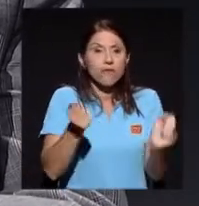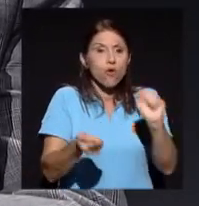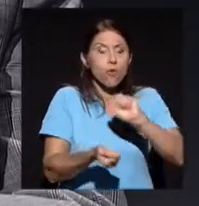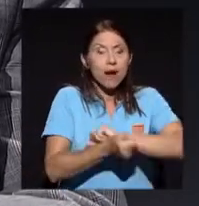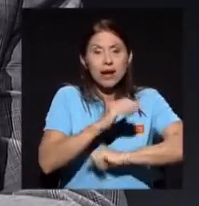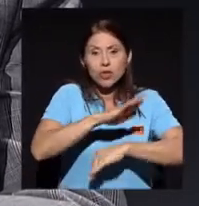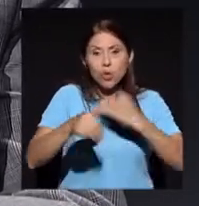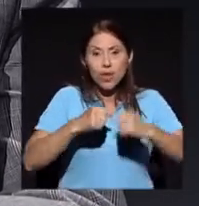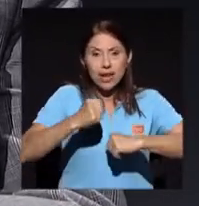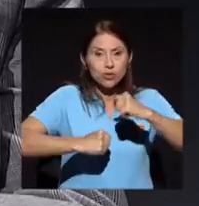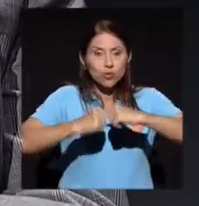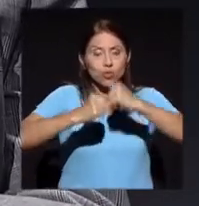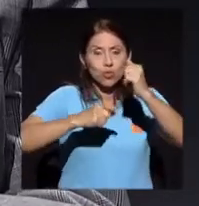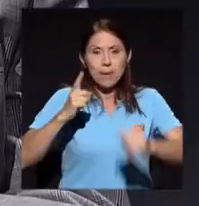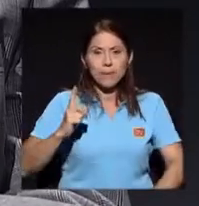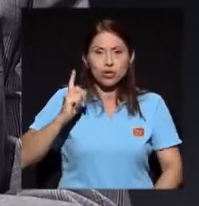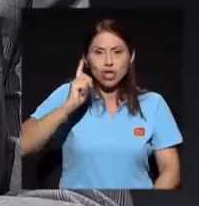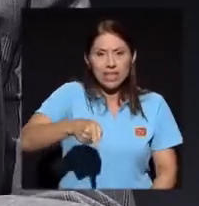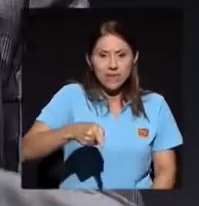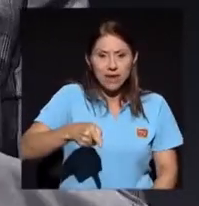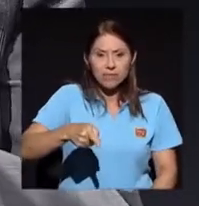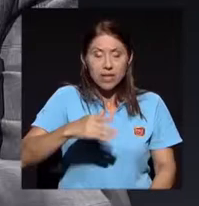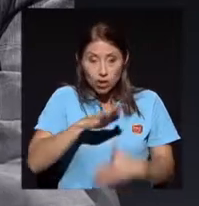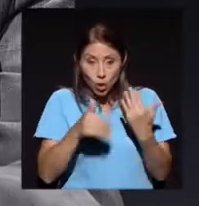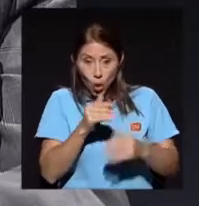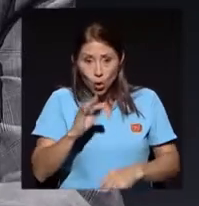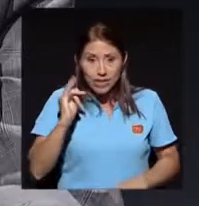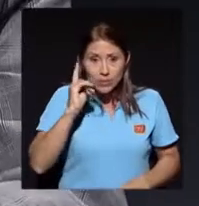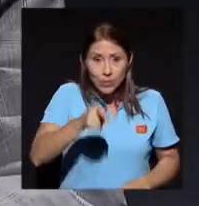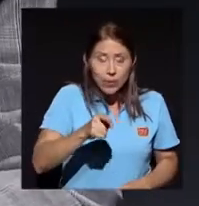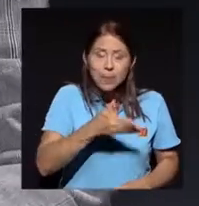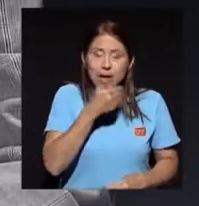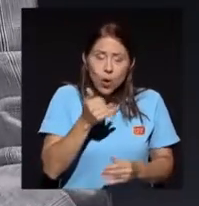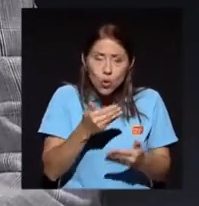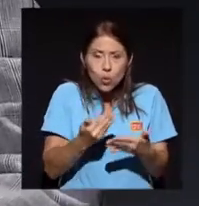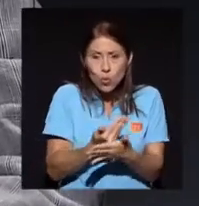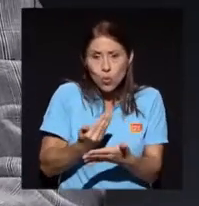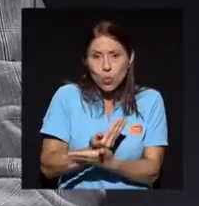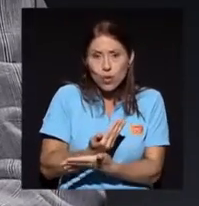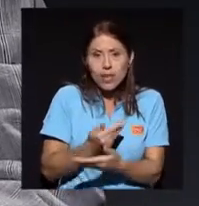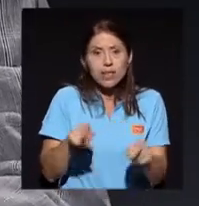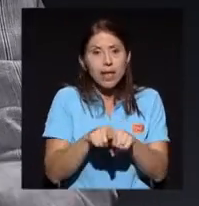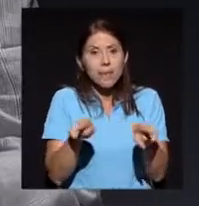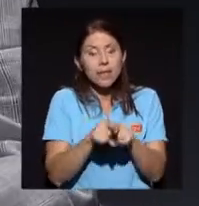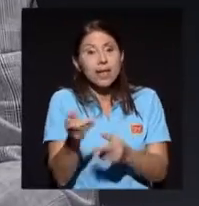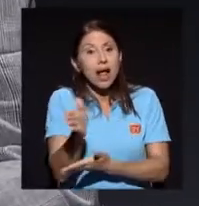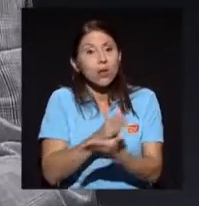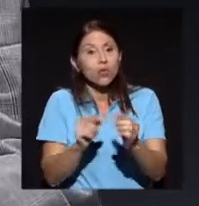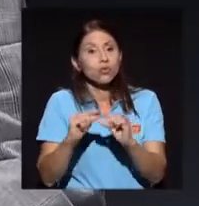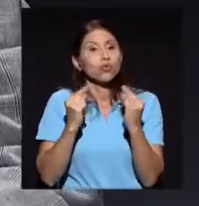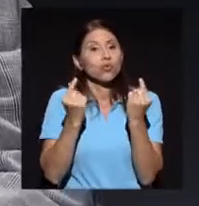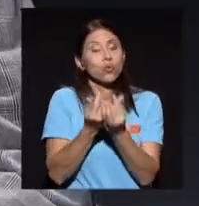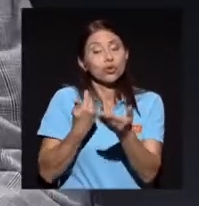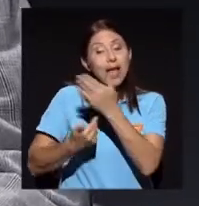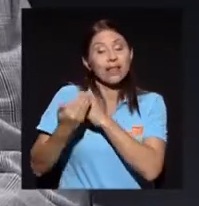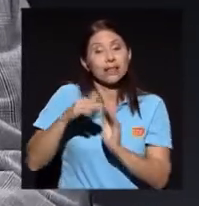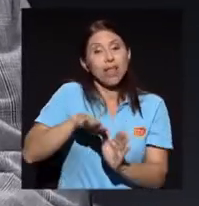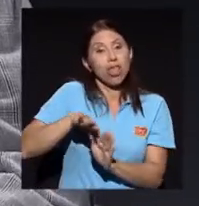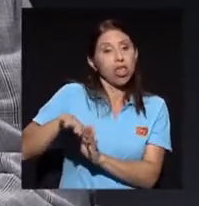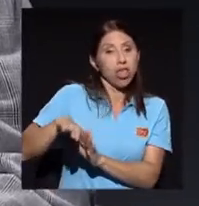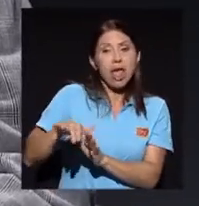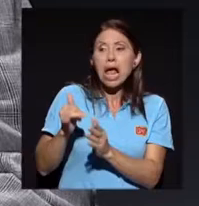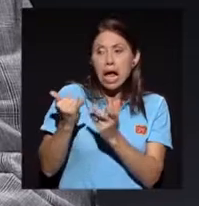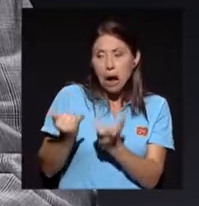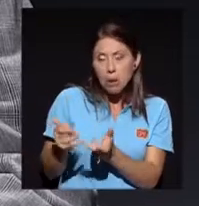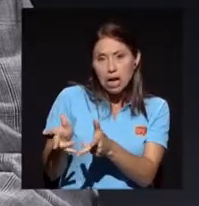más competitiva también integrar a sectores que han estado marginados hacia la vida política y de eso yo